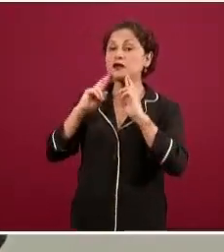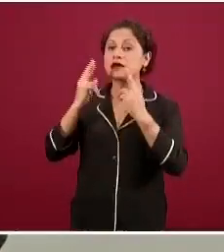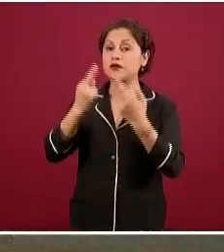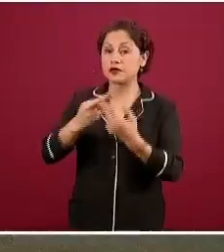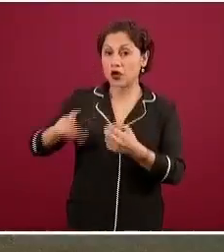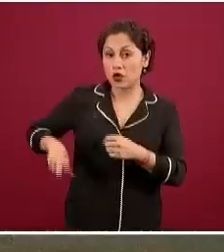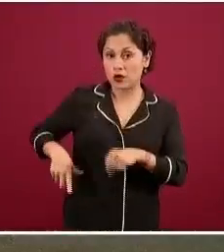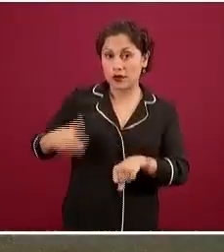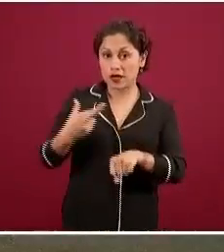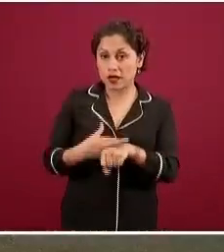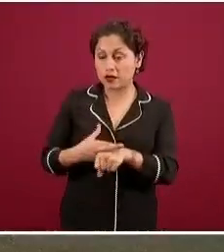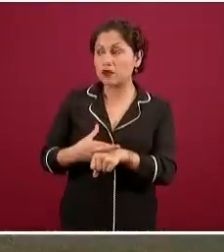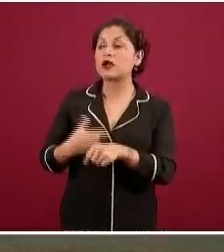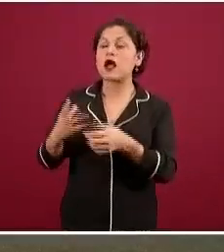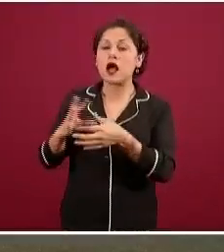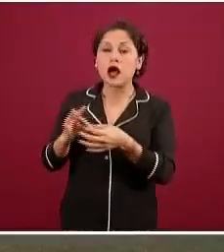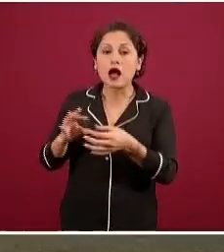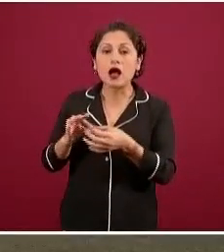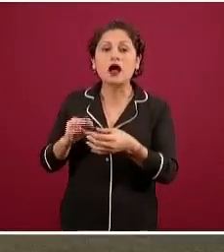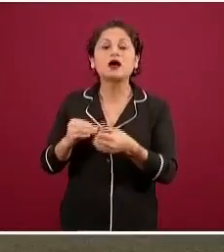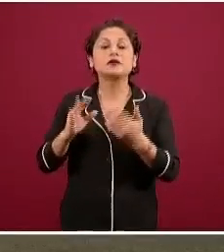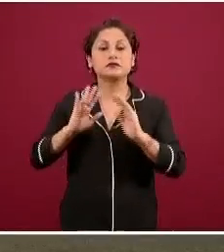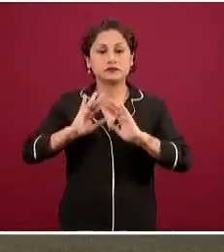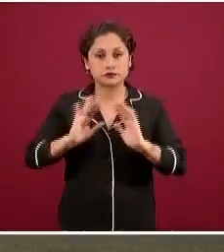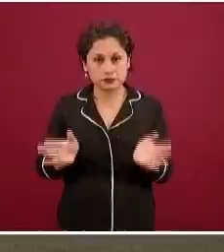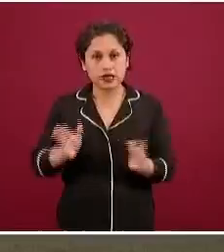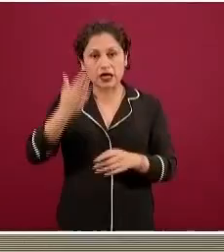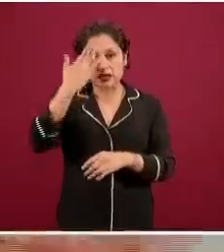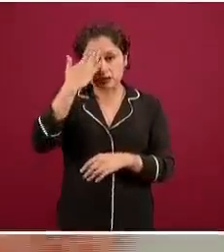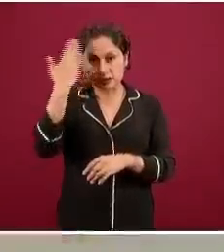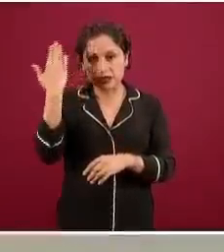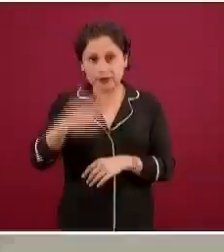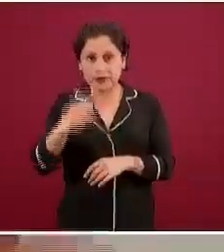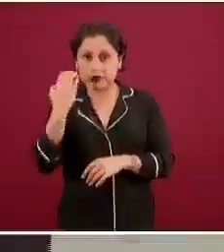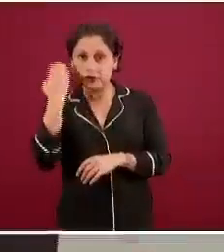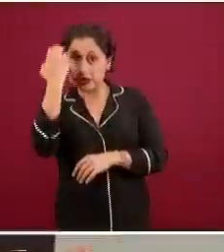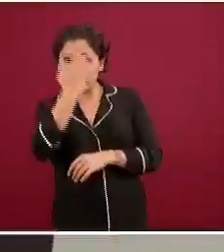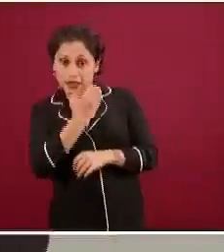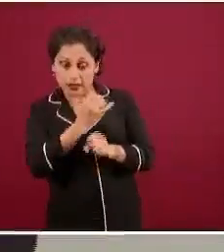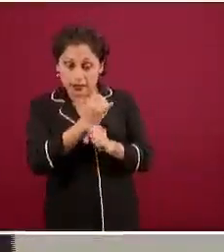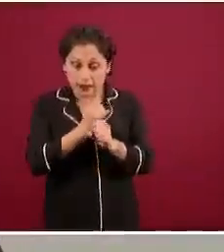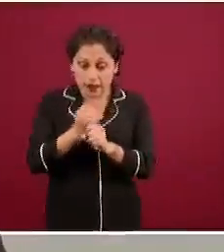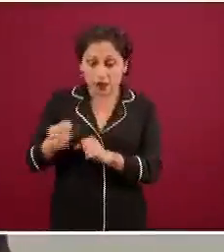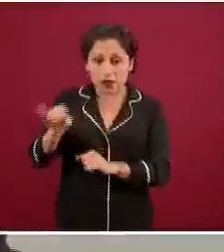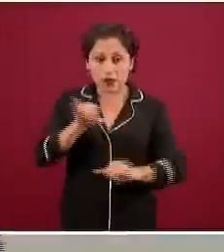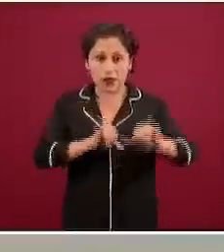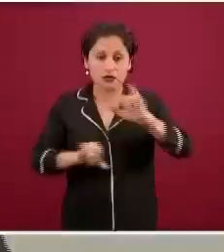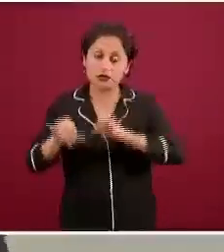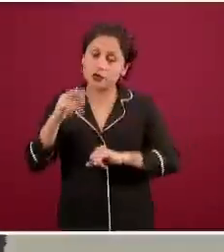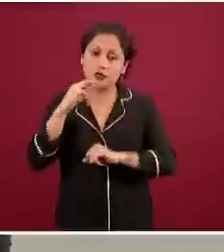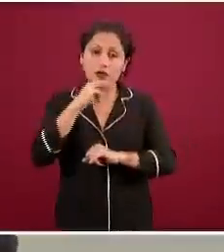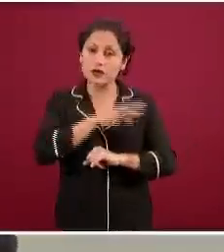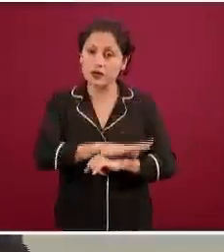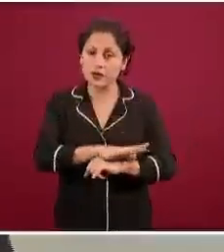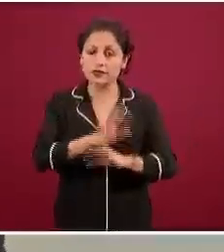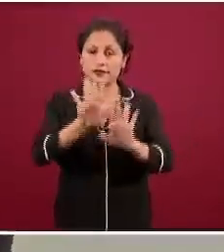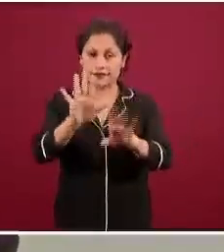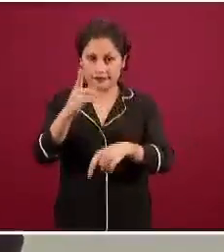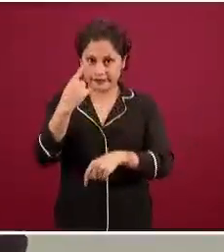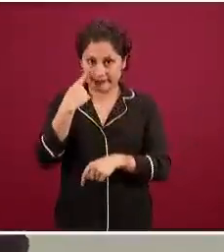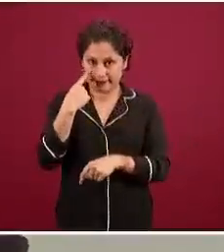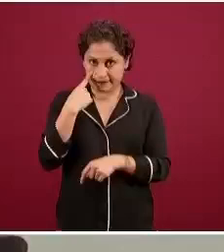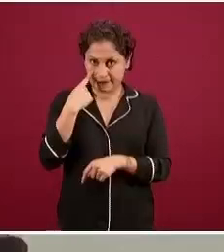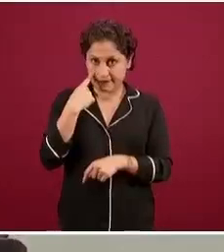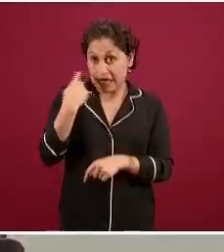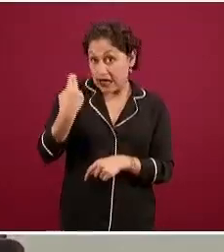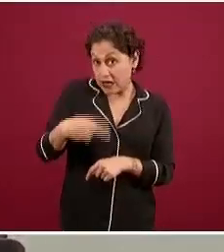la idea de que al fin nos convencimos de las pruebas rápidas. No confundir, se le llama